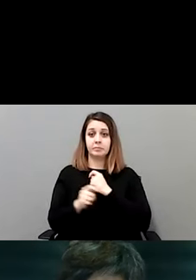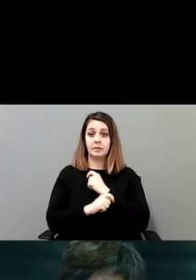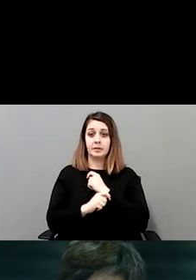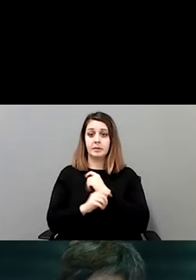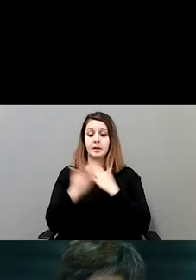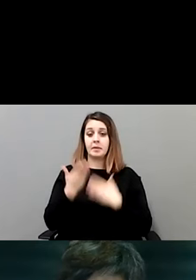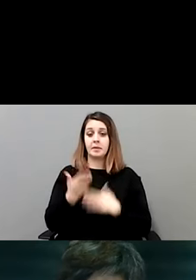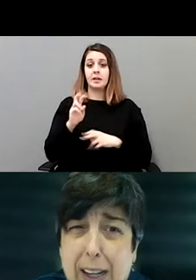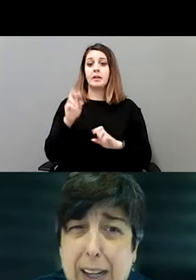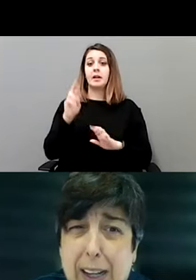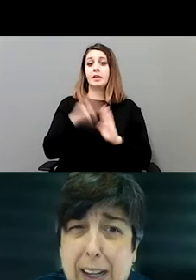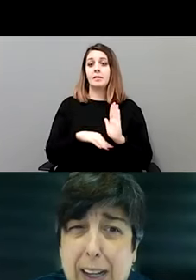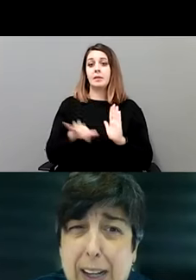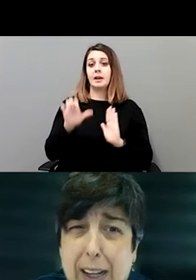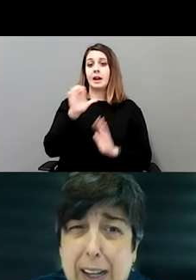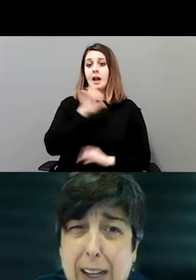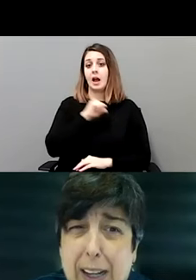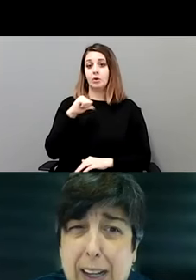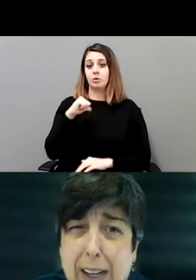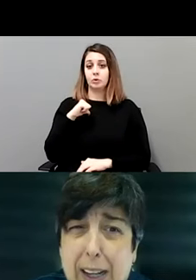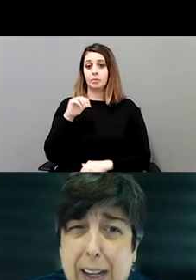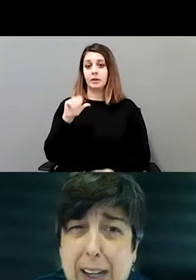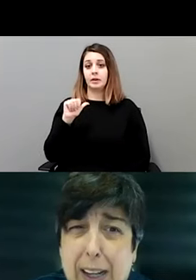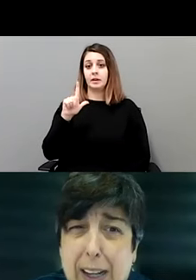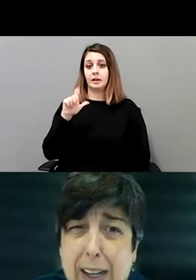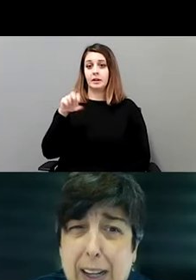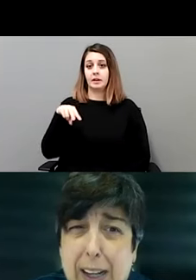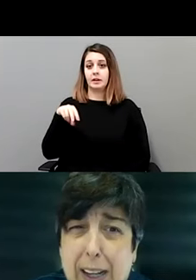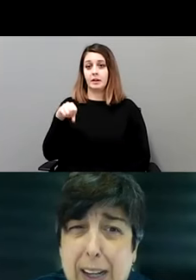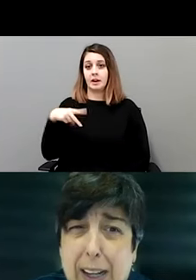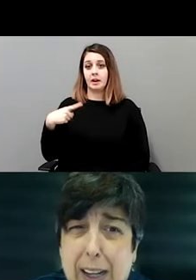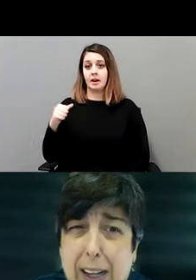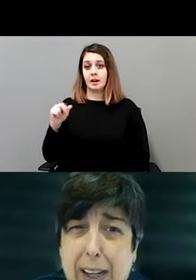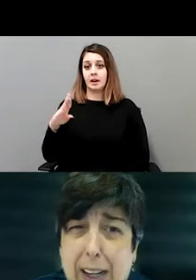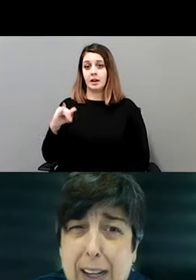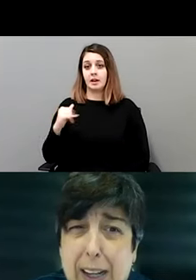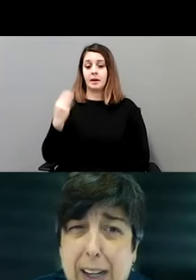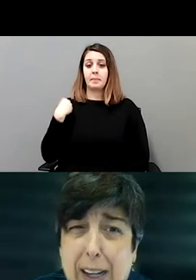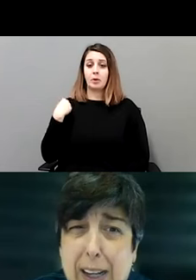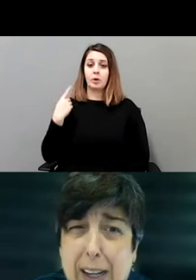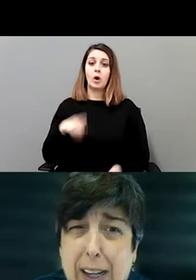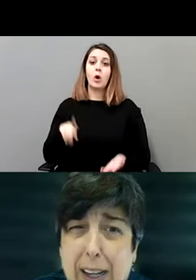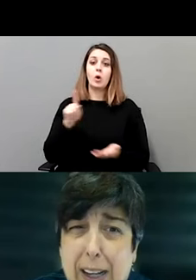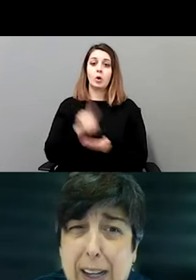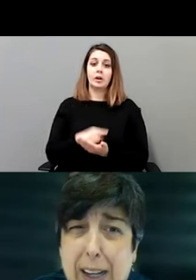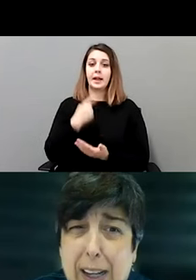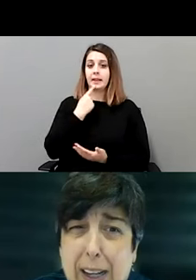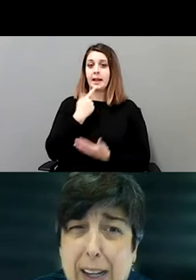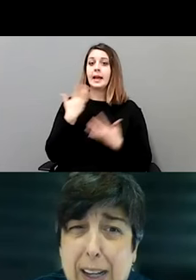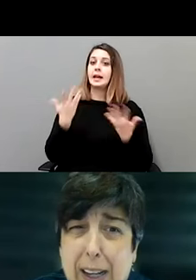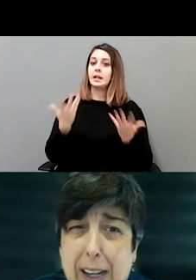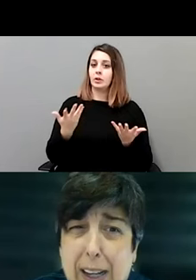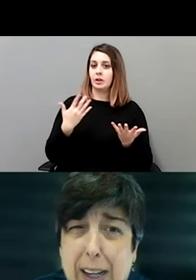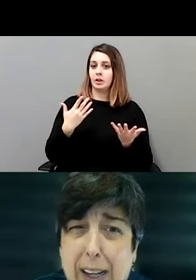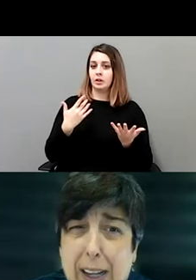régimen de autónomos, Elena García vuelve a preguntar. Y dice, entonces me pierdo